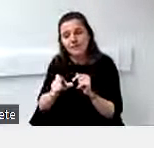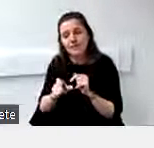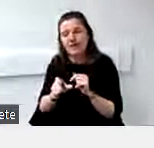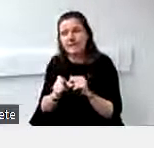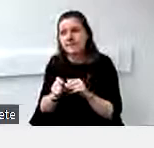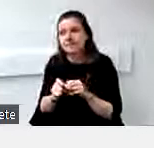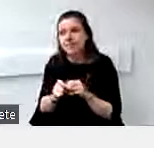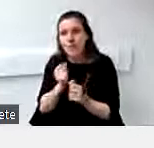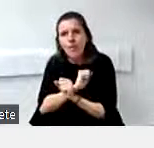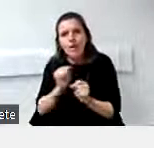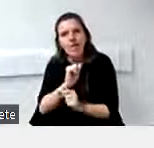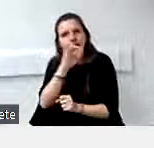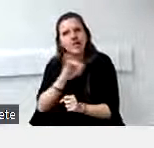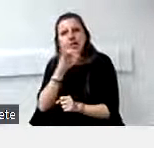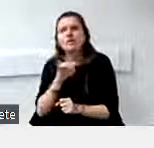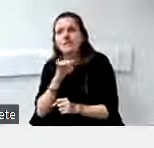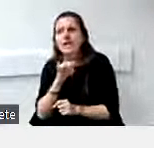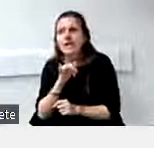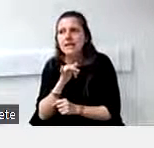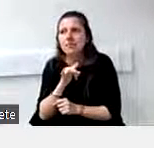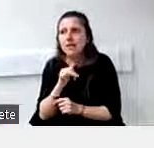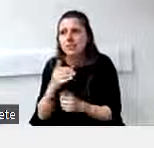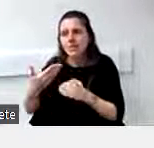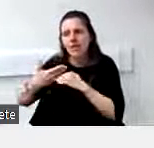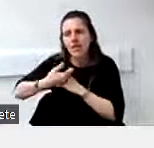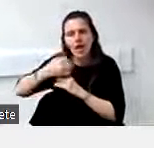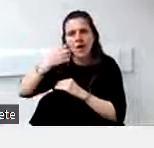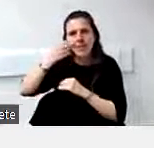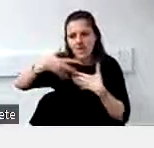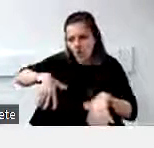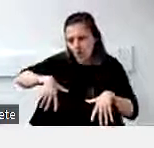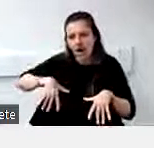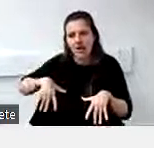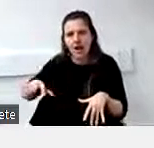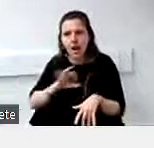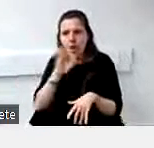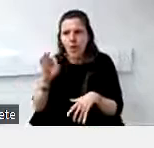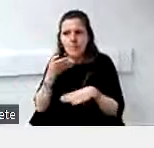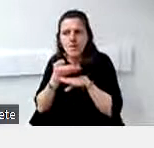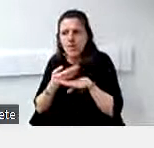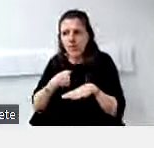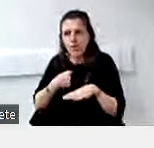desnudarme, me dijeron que se iba a desnudar y que yo lo iba a tocar o la iba a tocar.